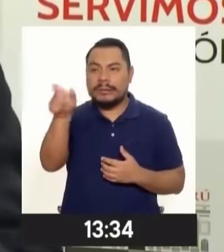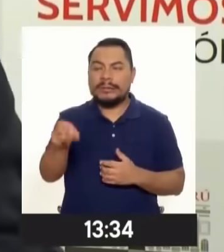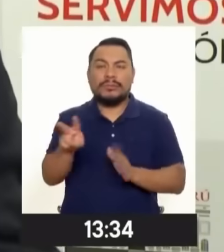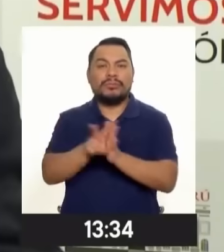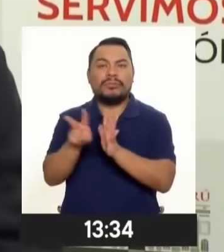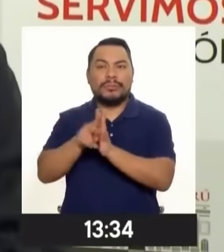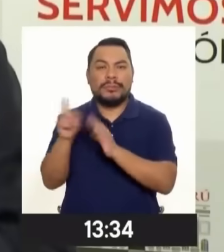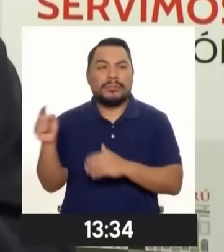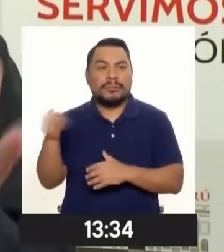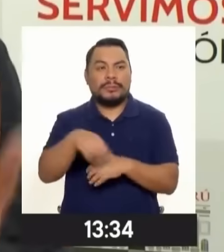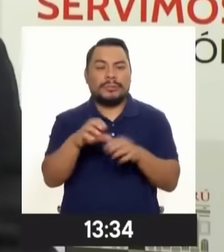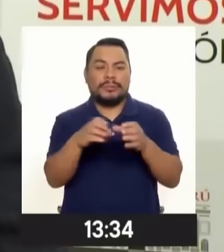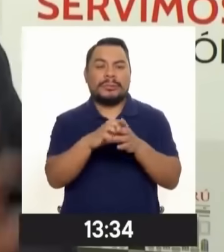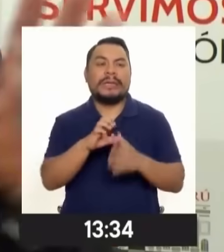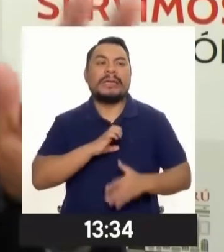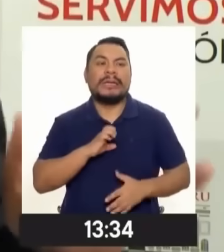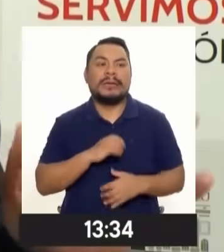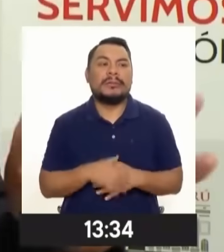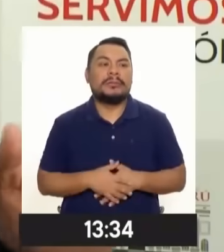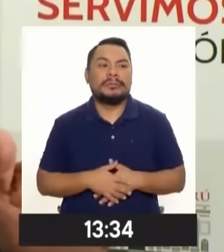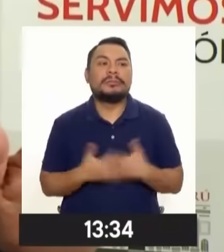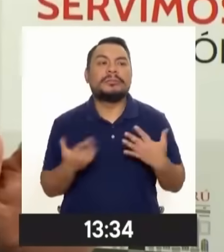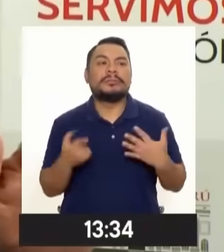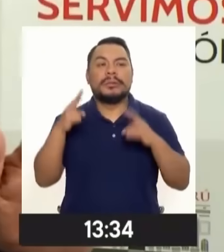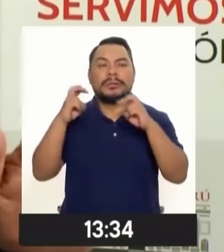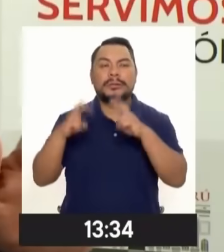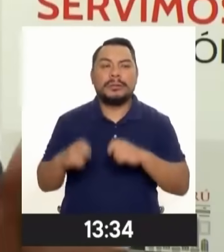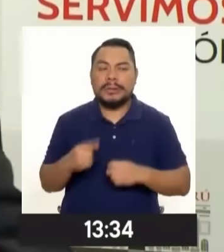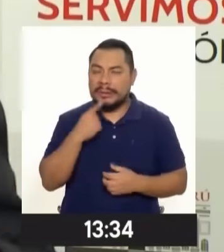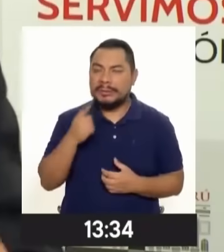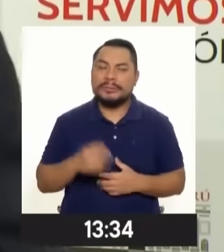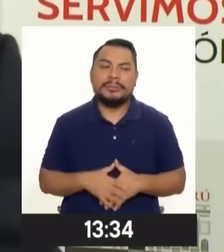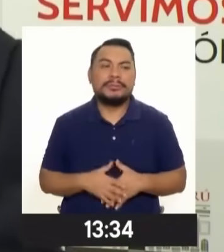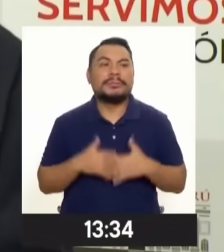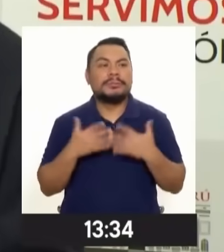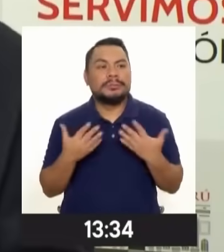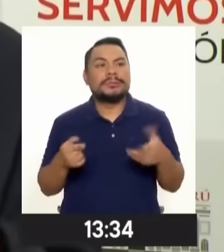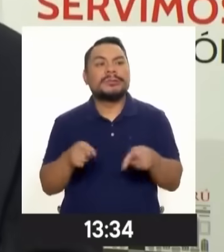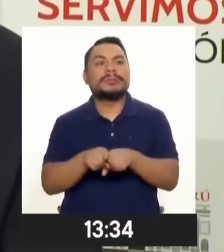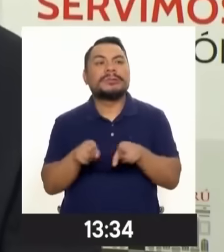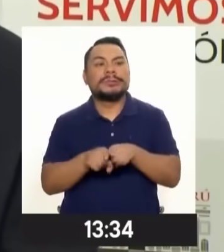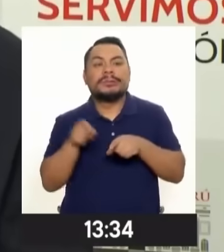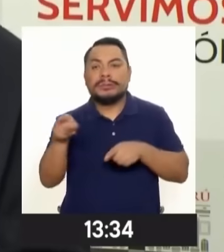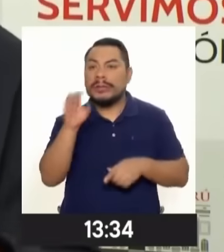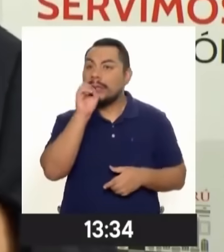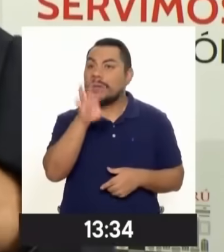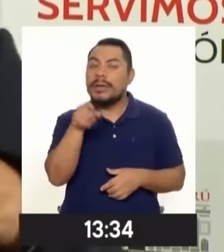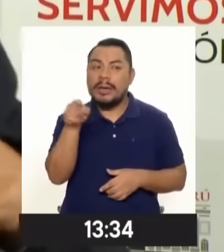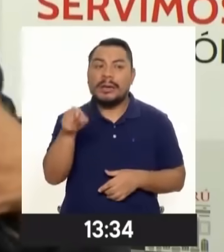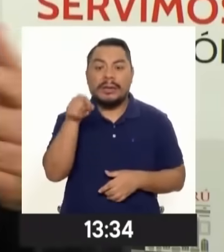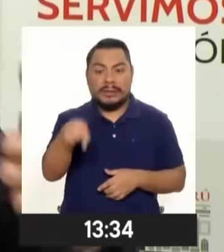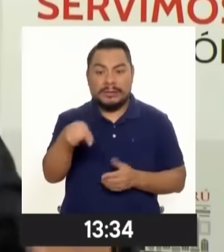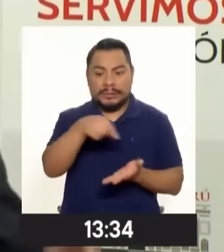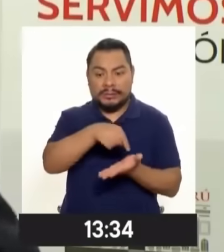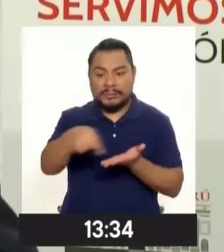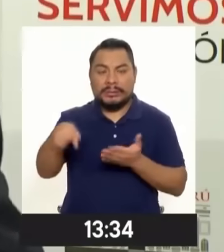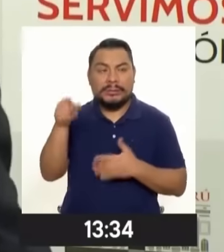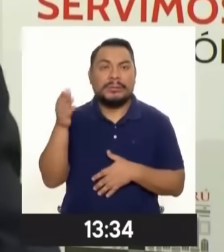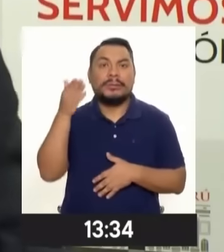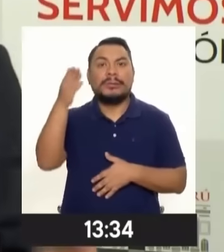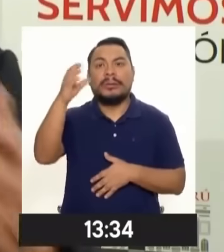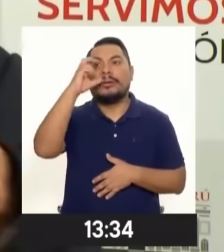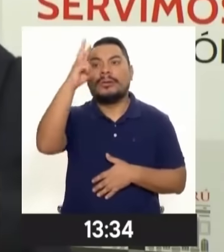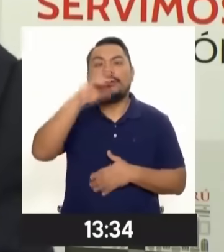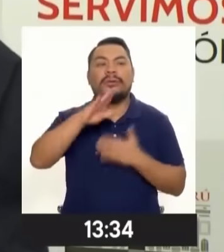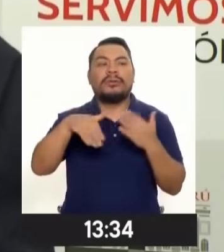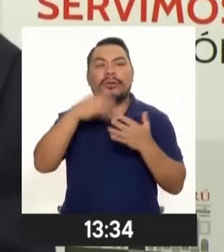ir a la Comisión de Ética y lo van a investigar. Entonces, además, también ha dicho que en esta semana se va a ir al Cusco y va a